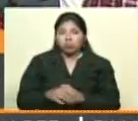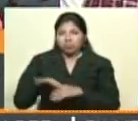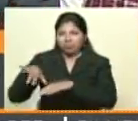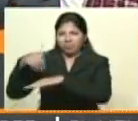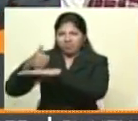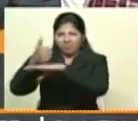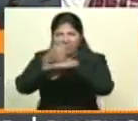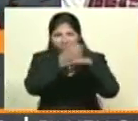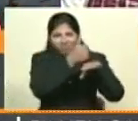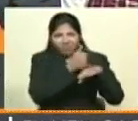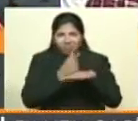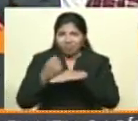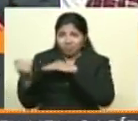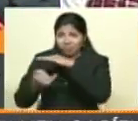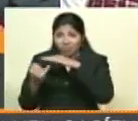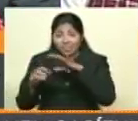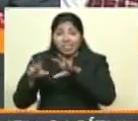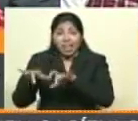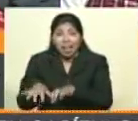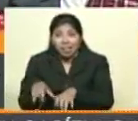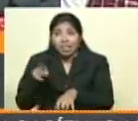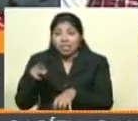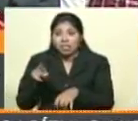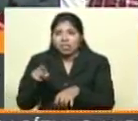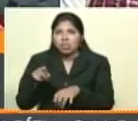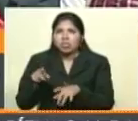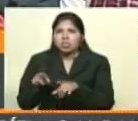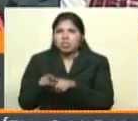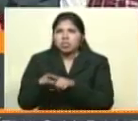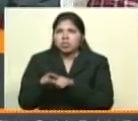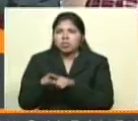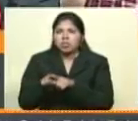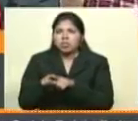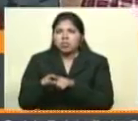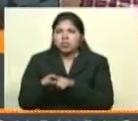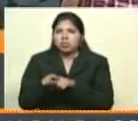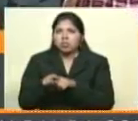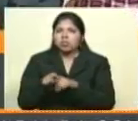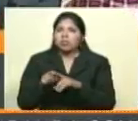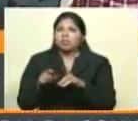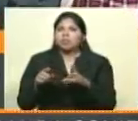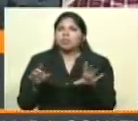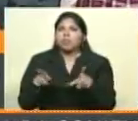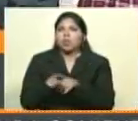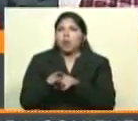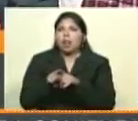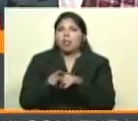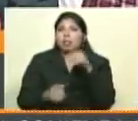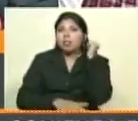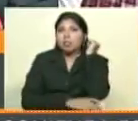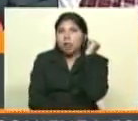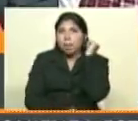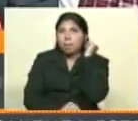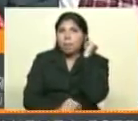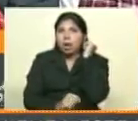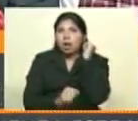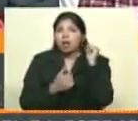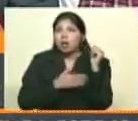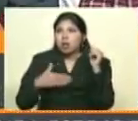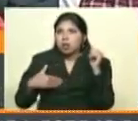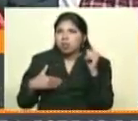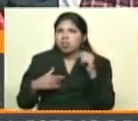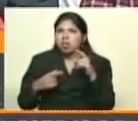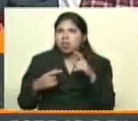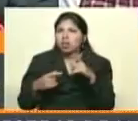la Secretaría General de Naciones Unidas, hay una operación dirigida por el Departamento de Estado del Gobierno de Estados Unidos para que no